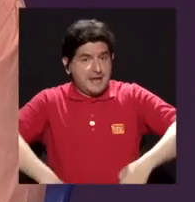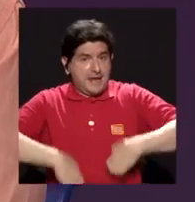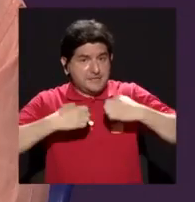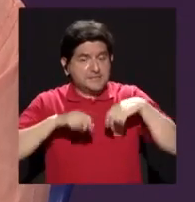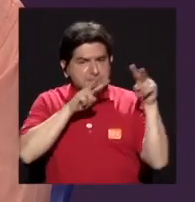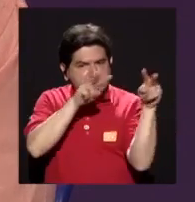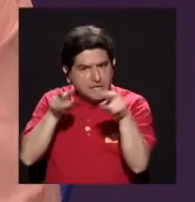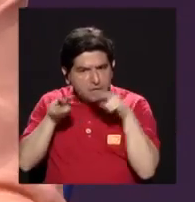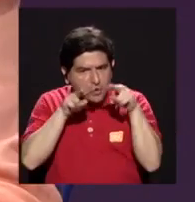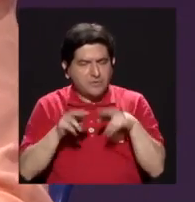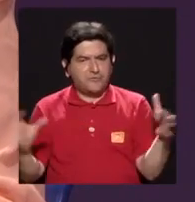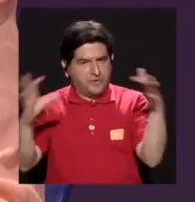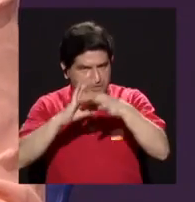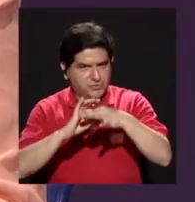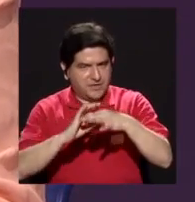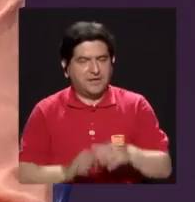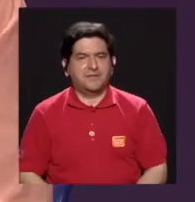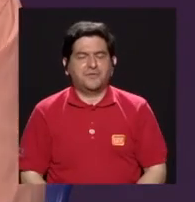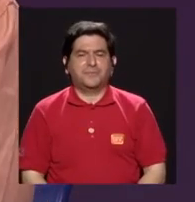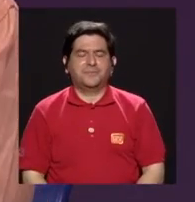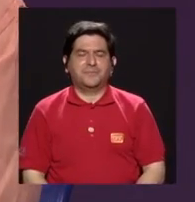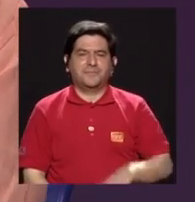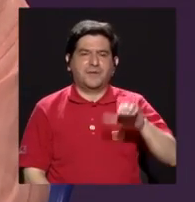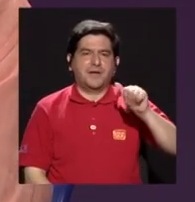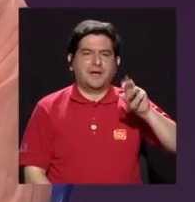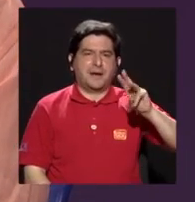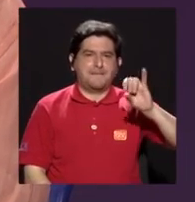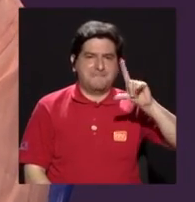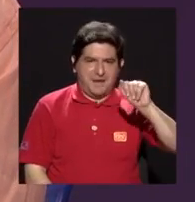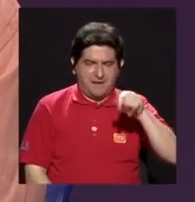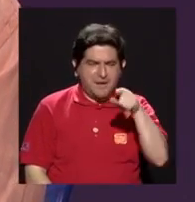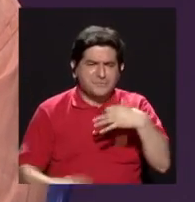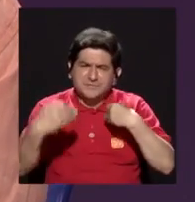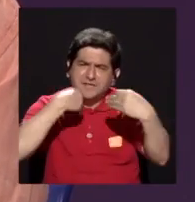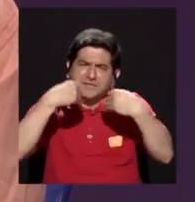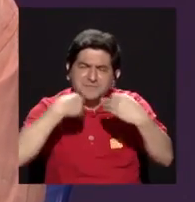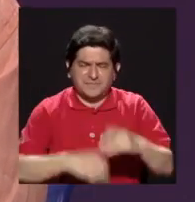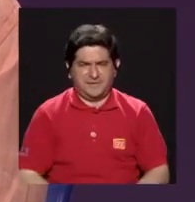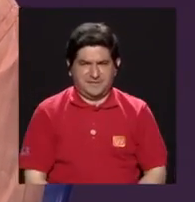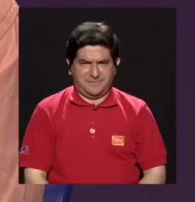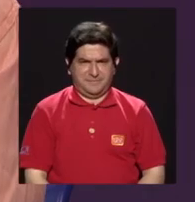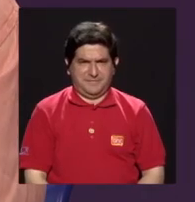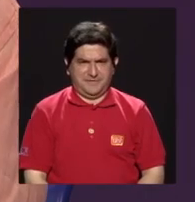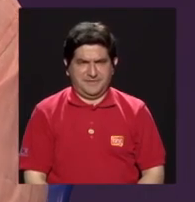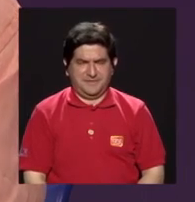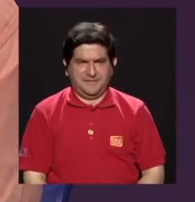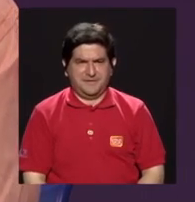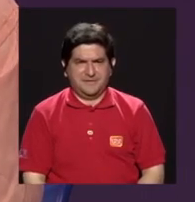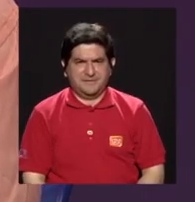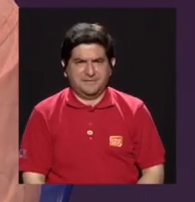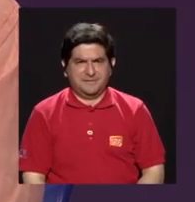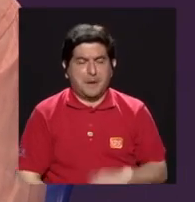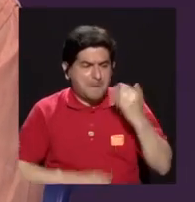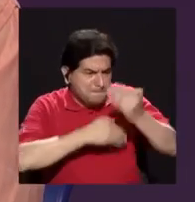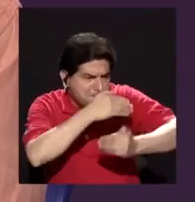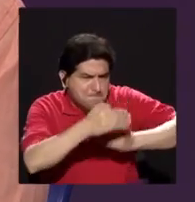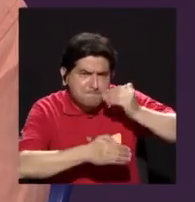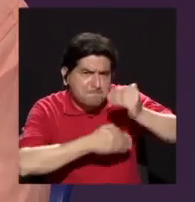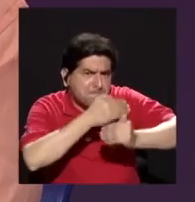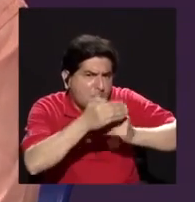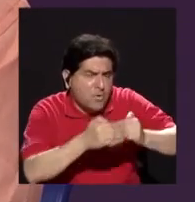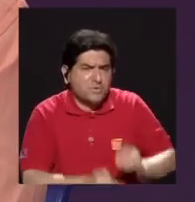de un observatorio para esto ahora camila quisiera que me explicaras un poco más digamos cuál es el proceso